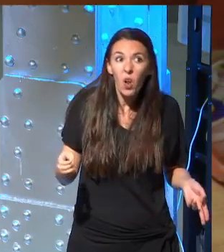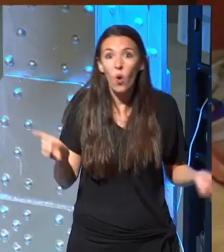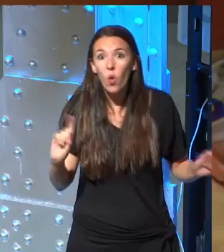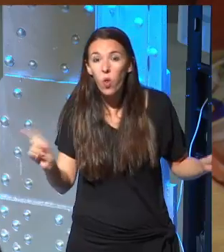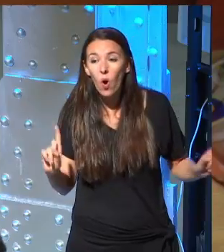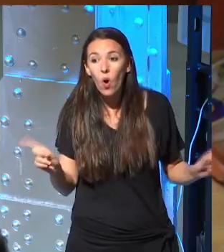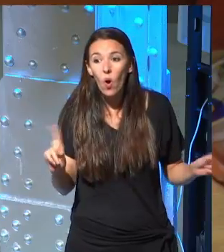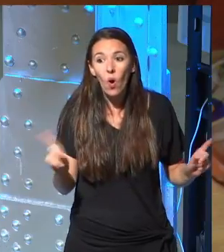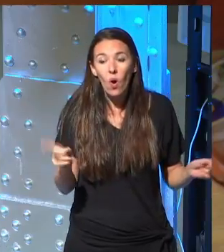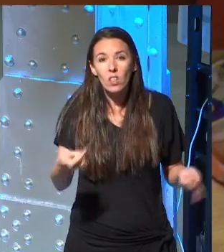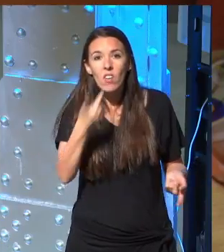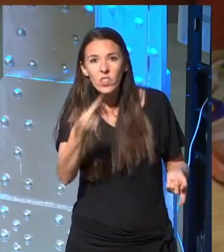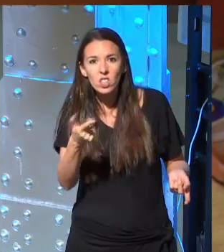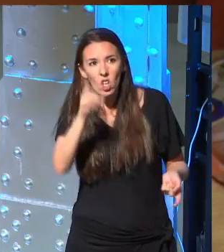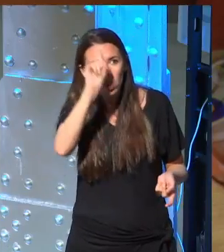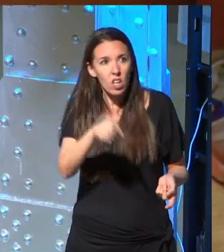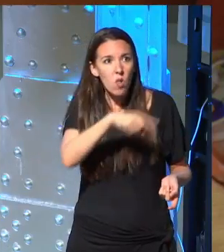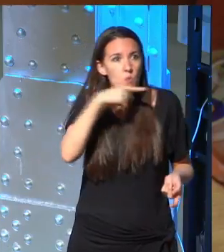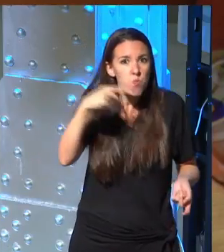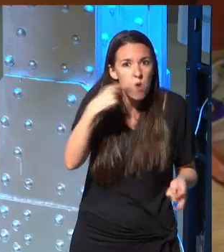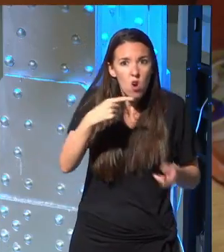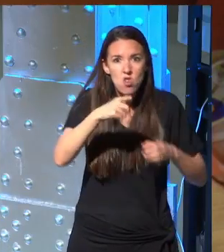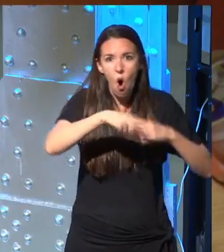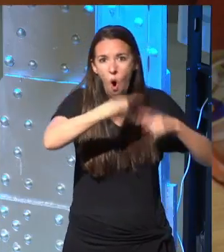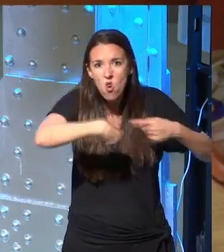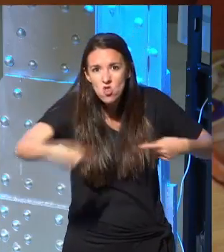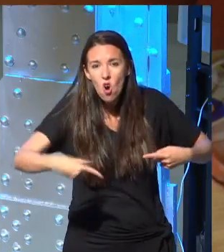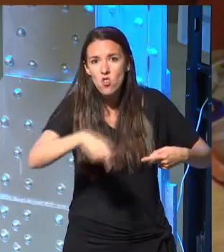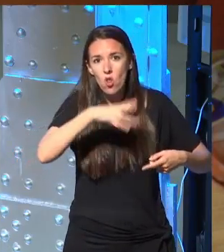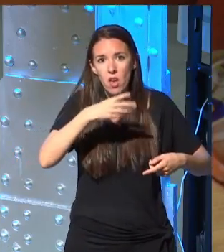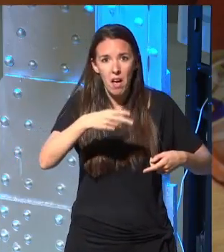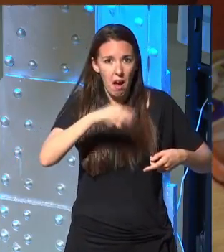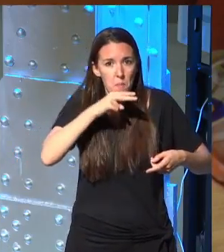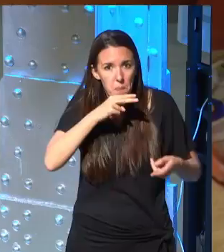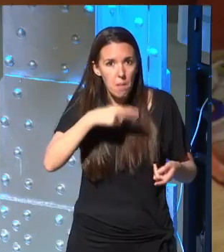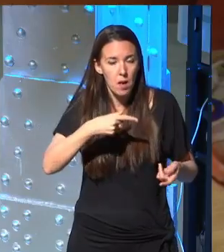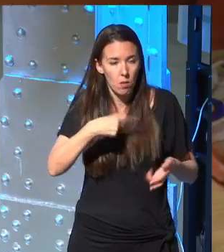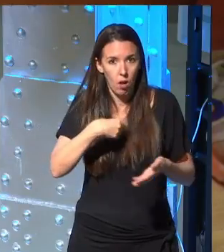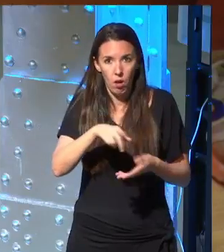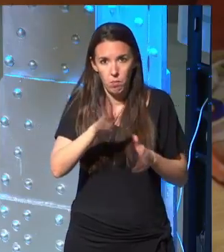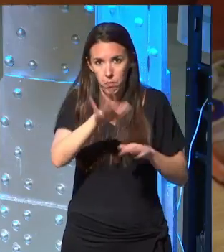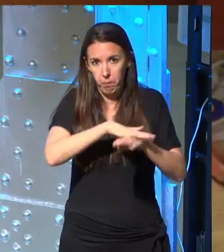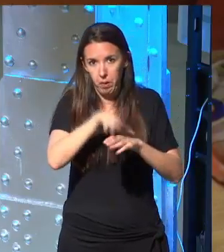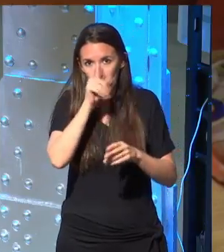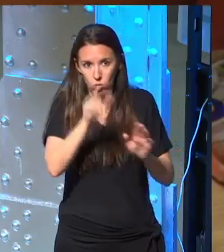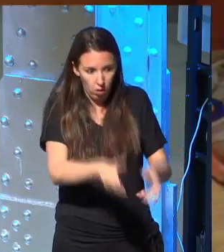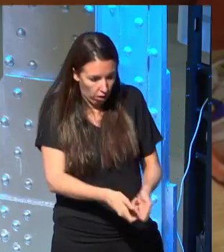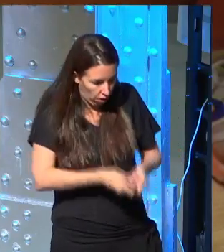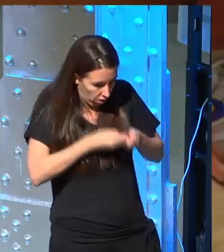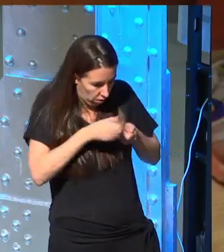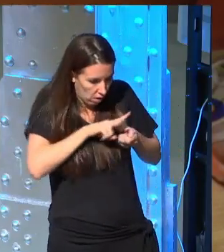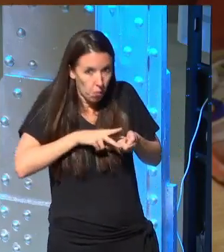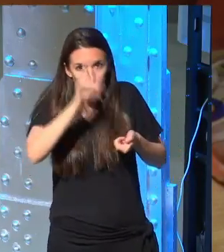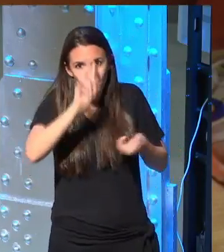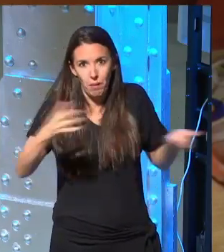Bueno, spoiler no, es que ya me estaba diciendo no se quede un bollo, no se quede un rollo de papel higiénico y digo, pues voy a leerlo porque me siento que no sabía muy